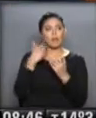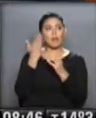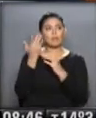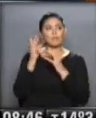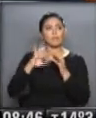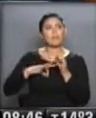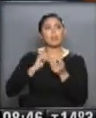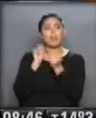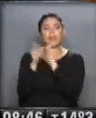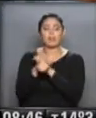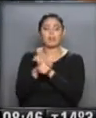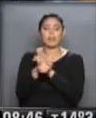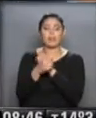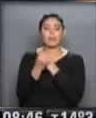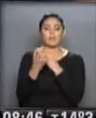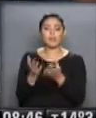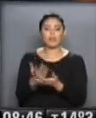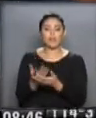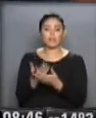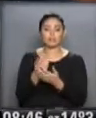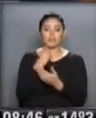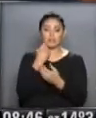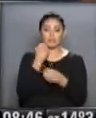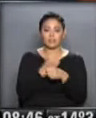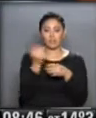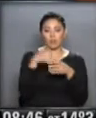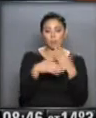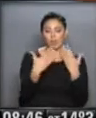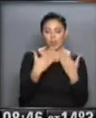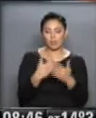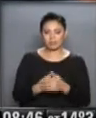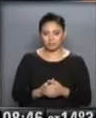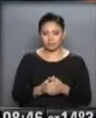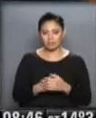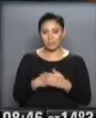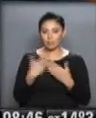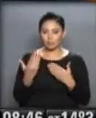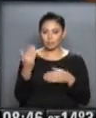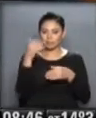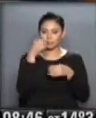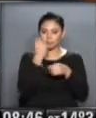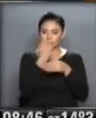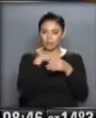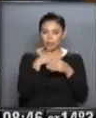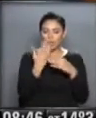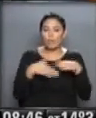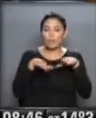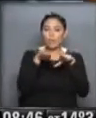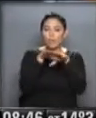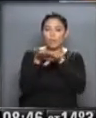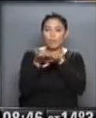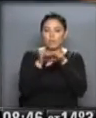proyecto de vida a partir de la posibilidad del acceso al trabajo. Esto genera igualdad,